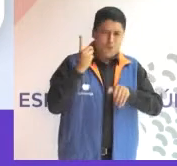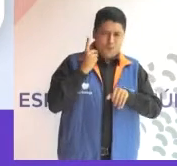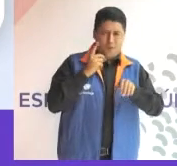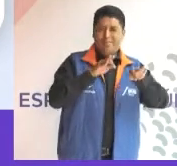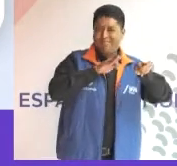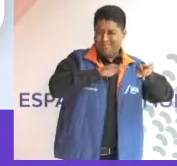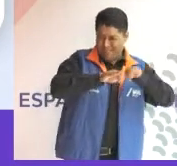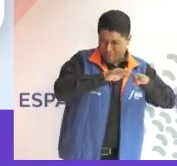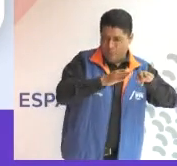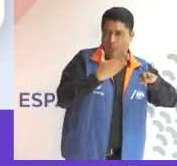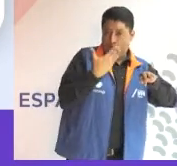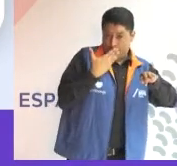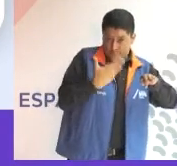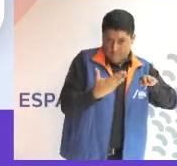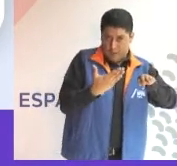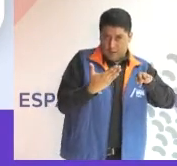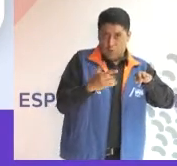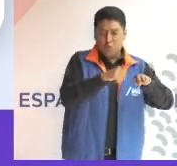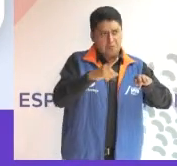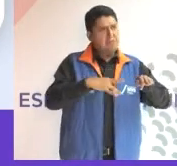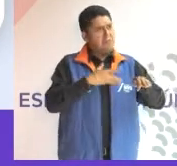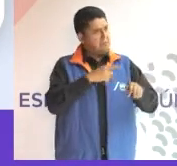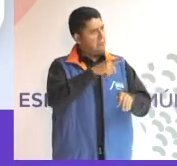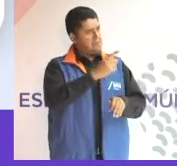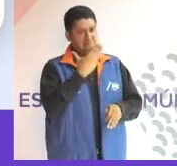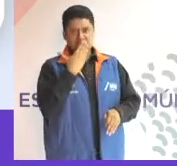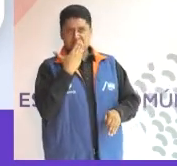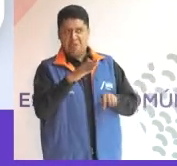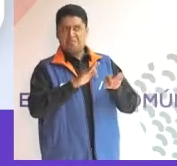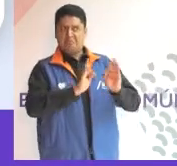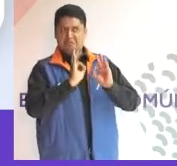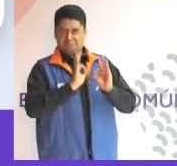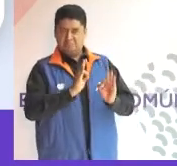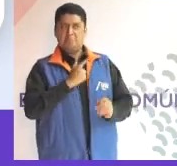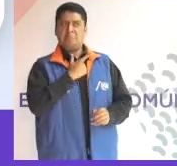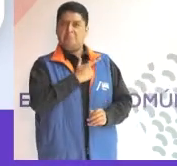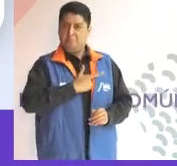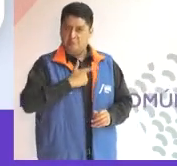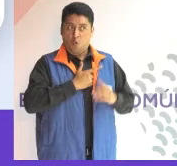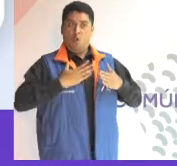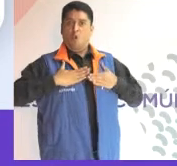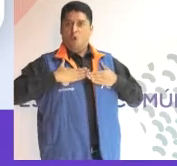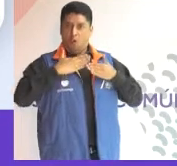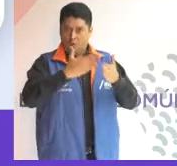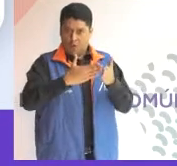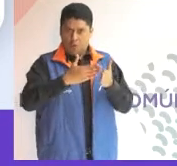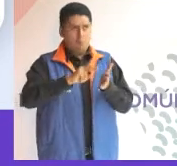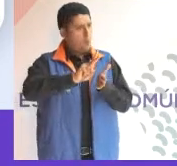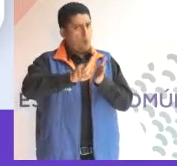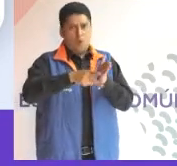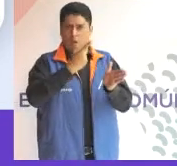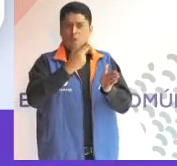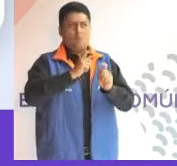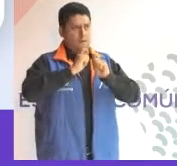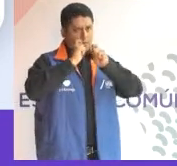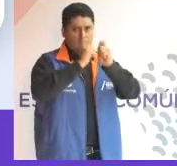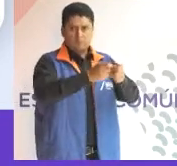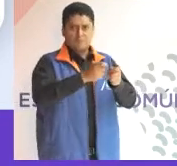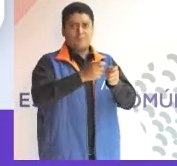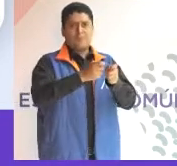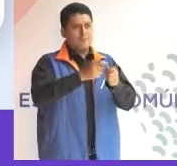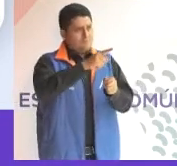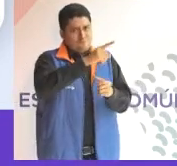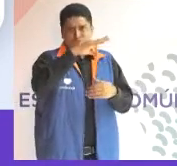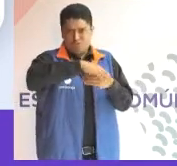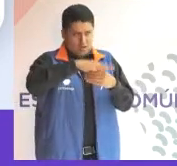partido que lo pueda nombrar en otra parte. Entonces, todos estos elementos, digamos, la construcción del ámbito